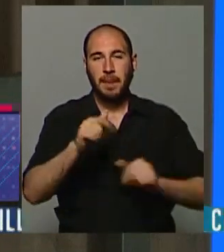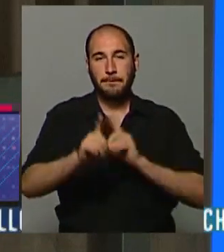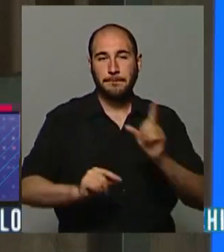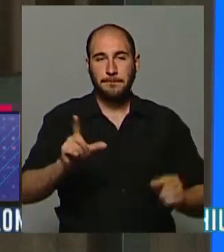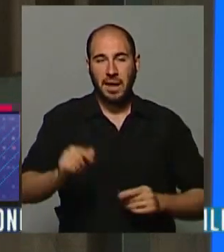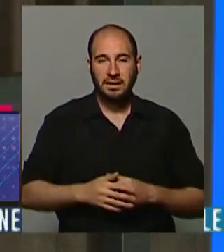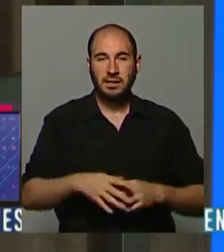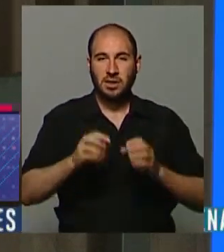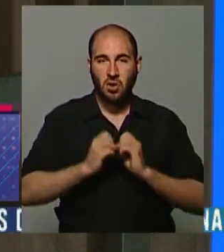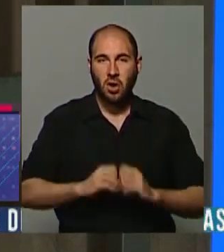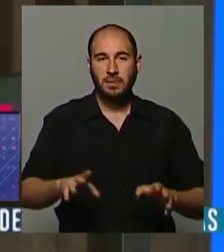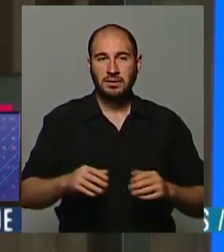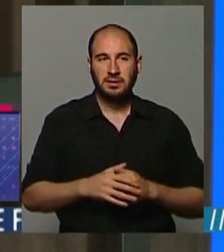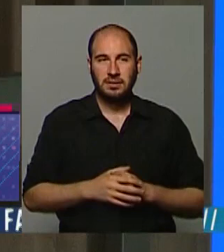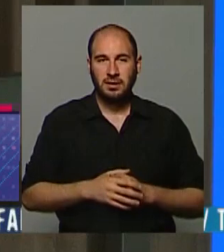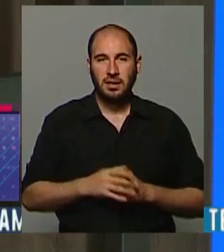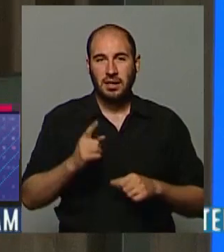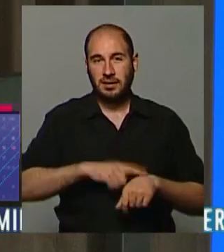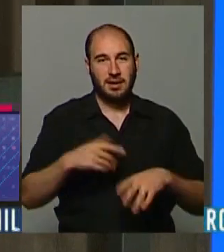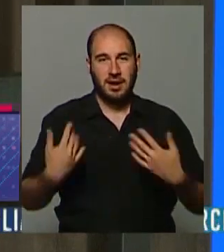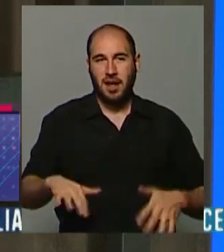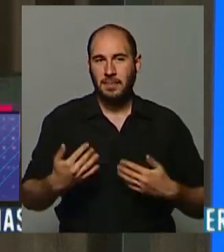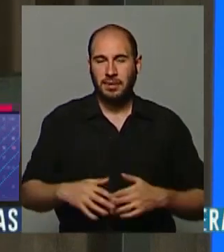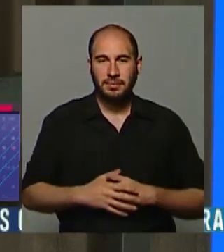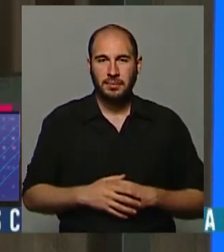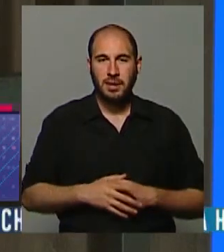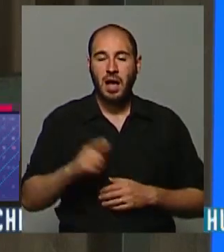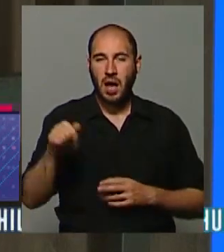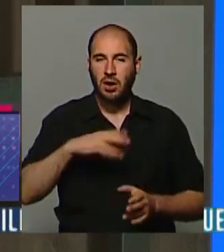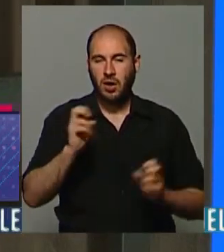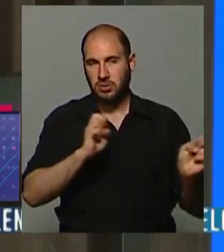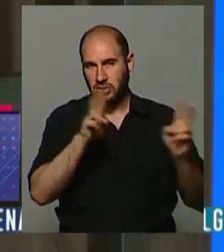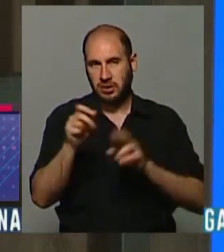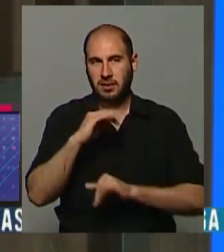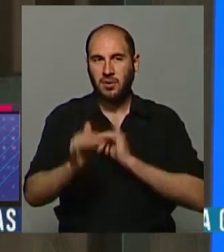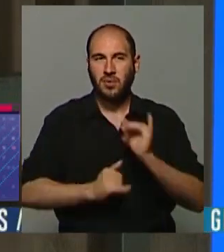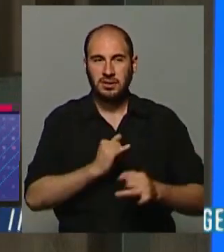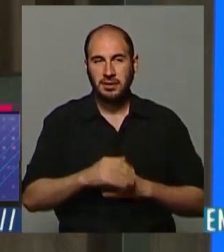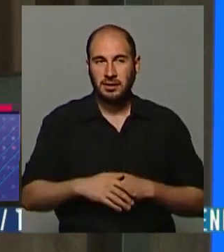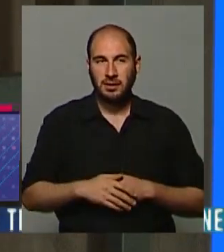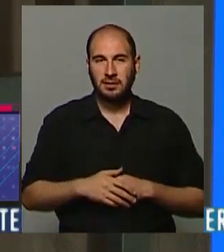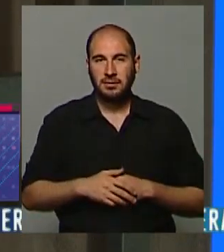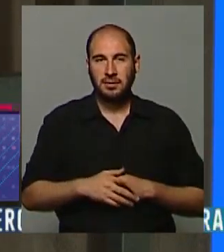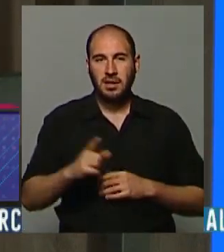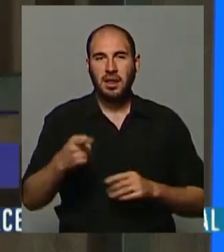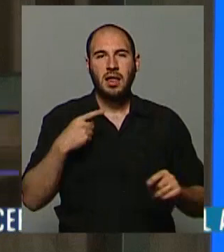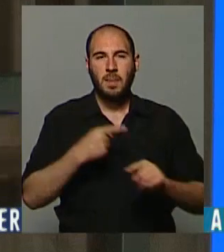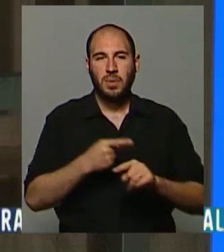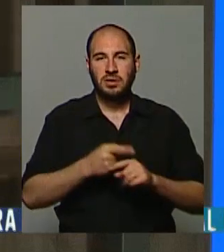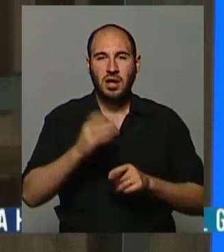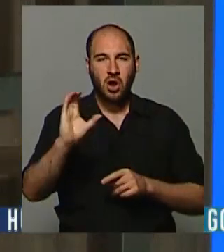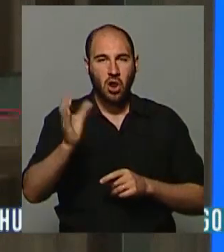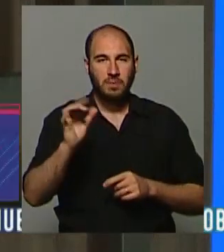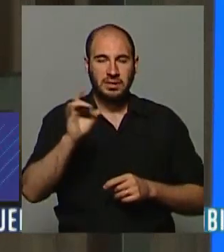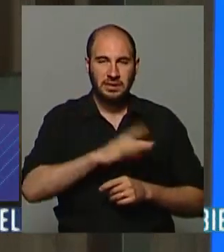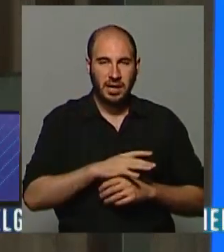países empiecen a actuar lo más pronto posible. Vamos ahora a pasar a otro tema y vamos a hablar de las protestas en Colombia y